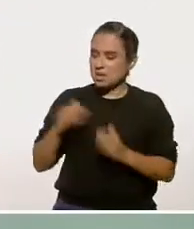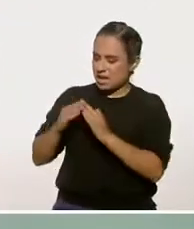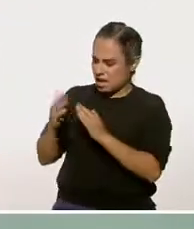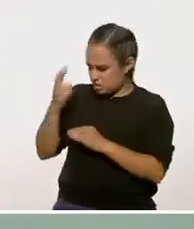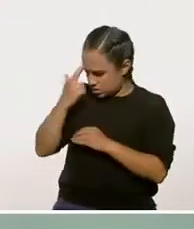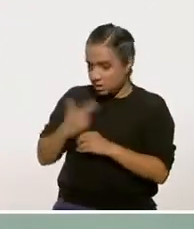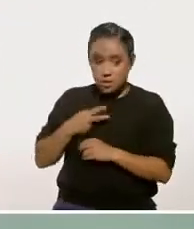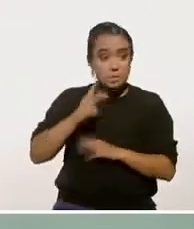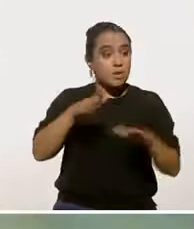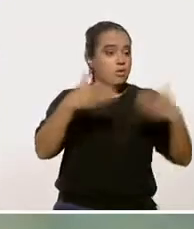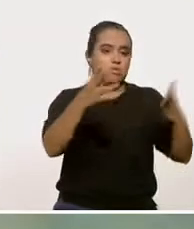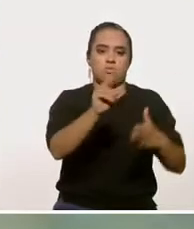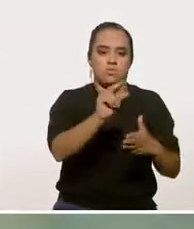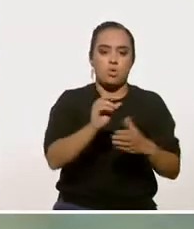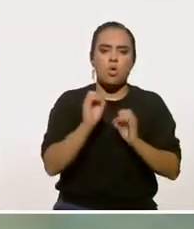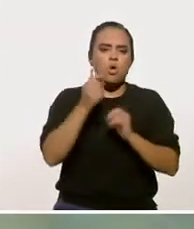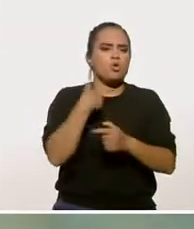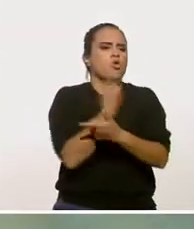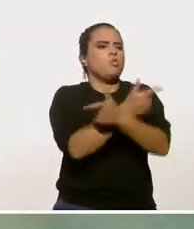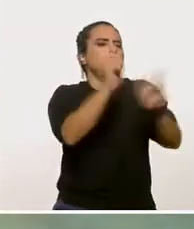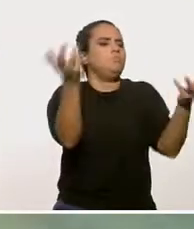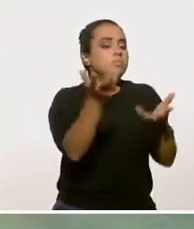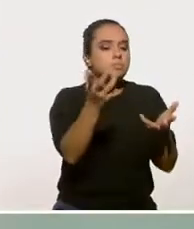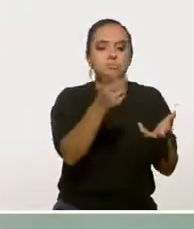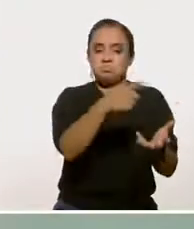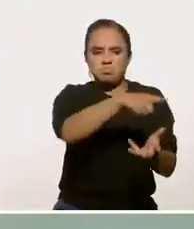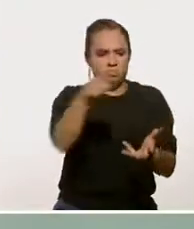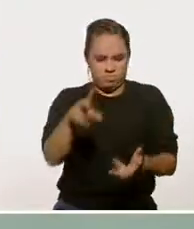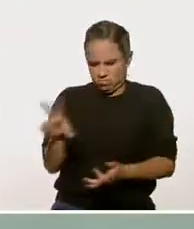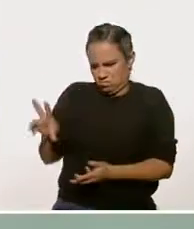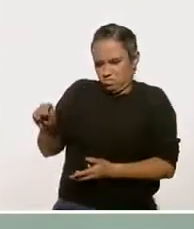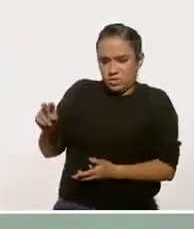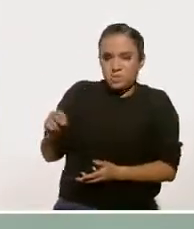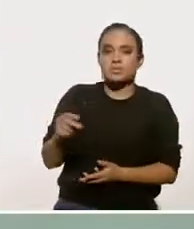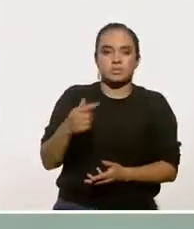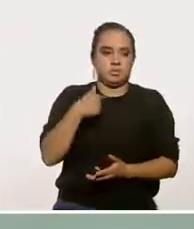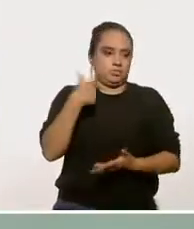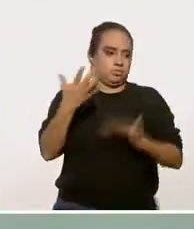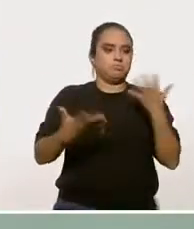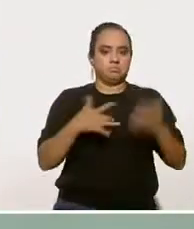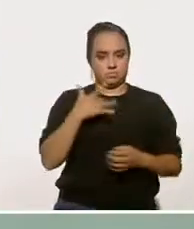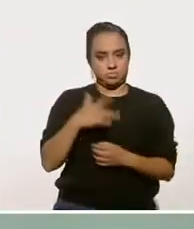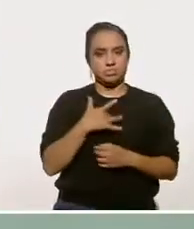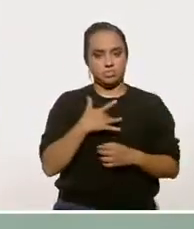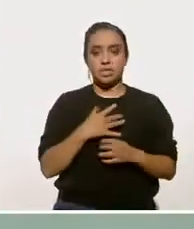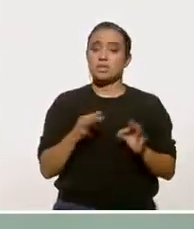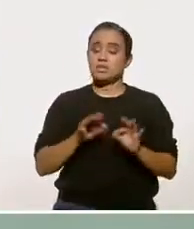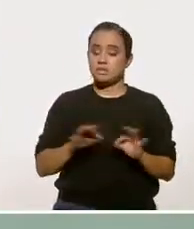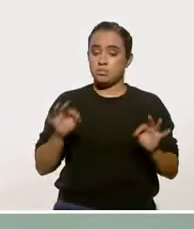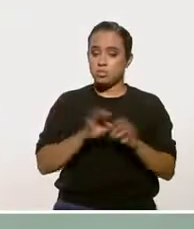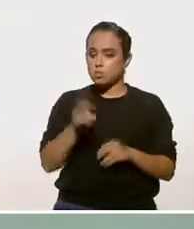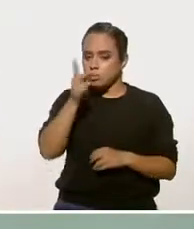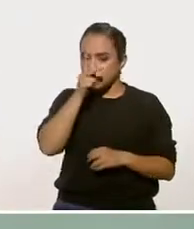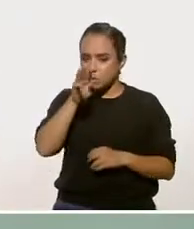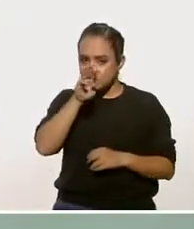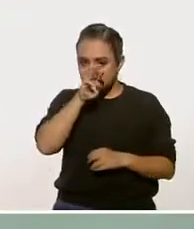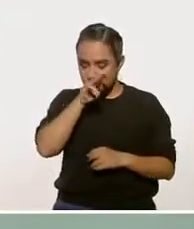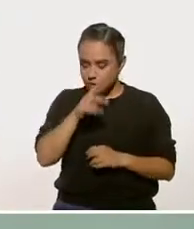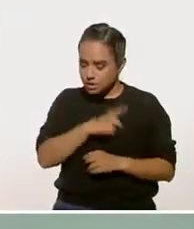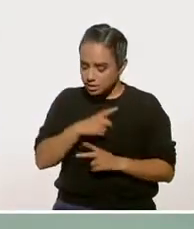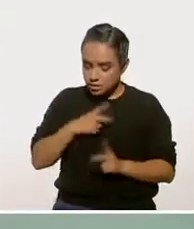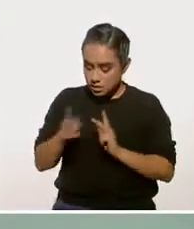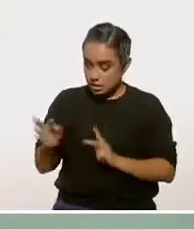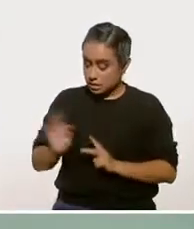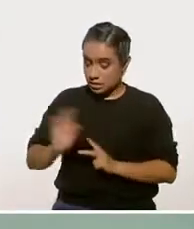o no te van a dejar hacer todo lo que tú quieres hacer. Entonces eso creo que es bien importante, y es justo hablar de esto que los papás dicen, bueno, si no lo